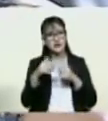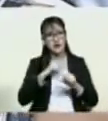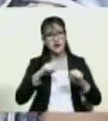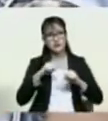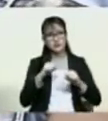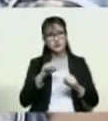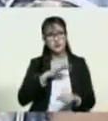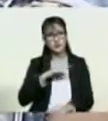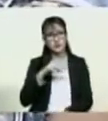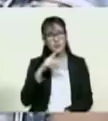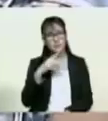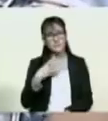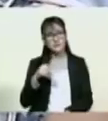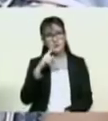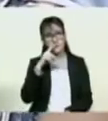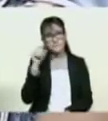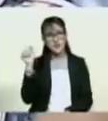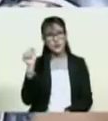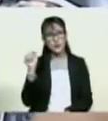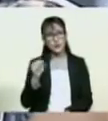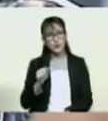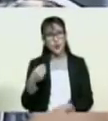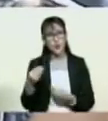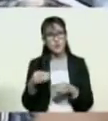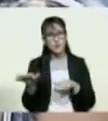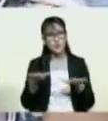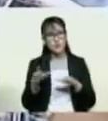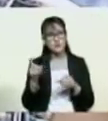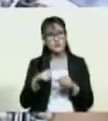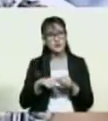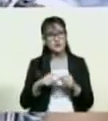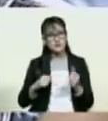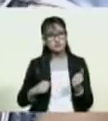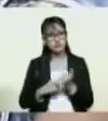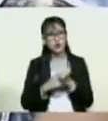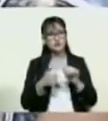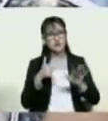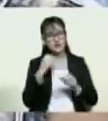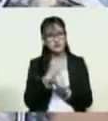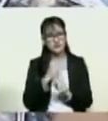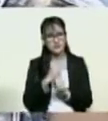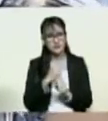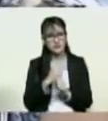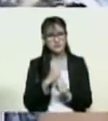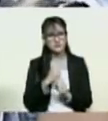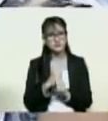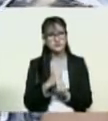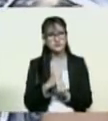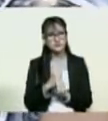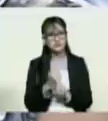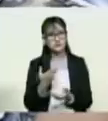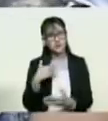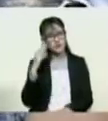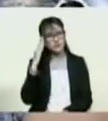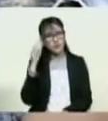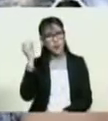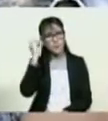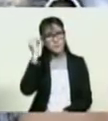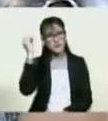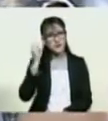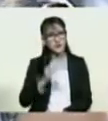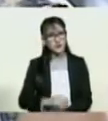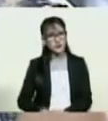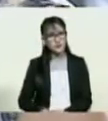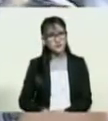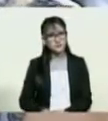embargo, me gustaría saber cómo se sumará el movimiento al impulso de esas 6 líneas. Y también me gustaría saber su opinión